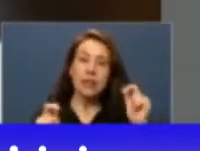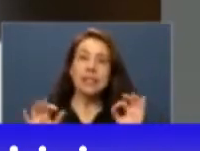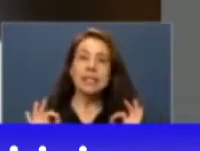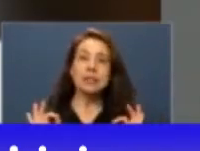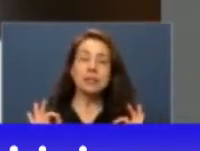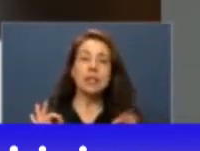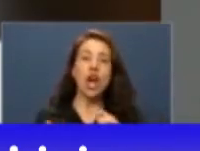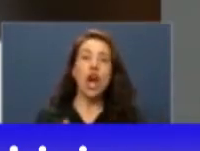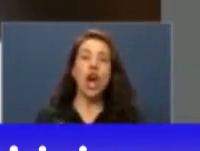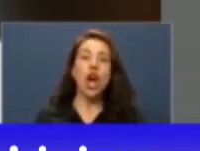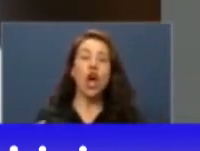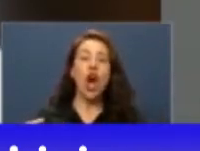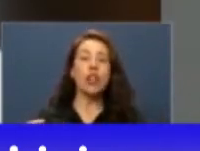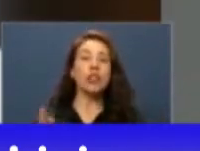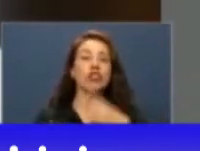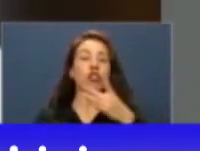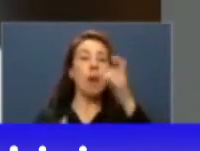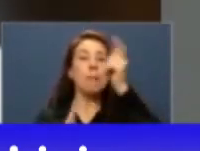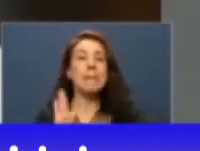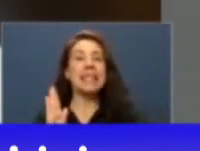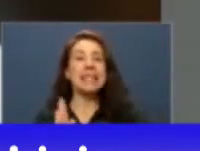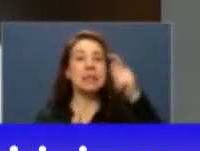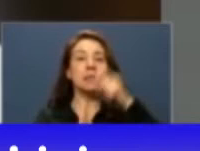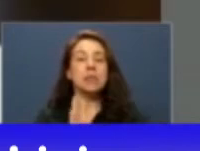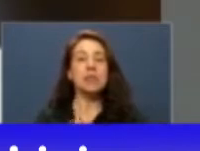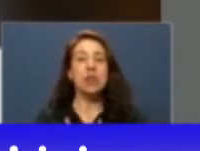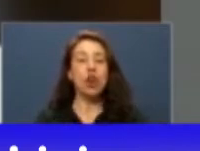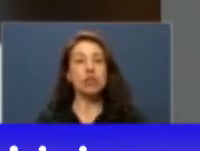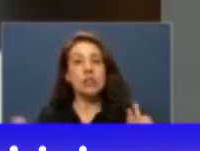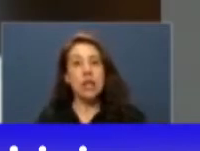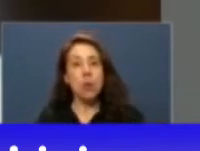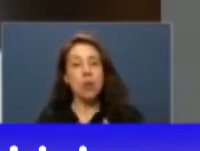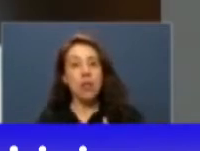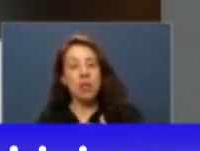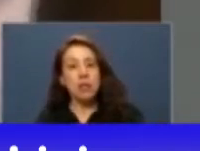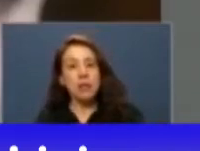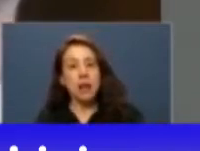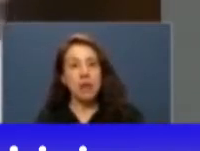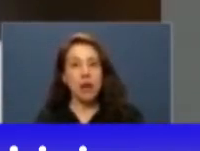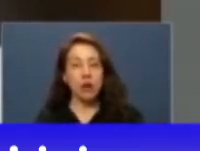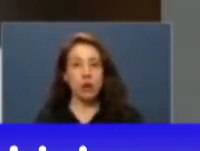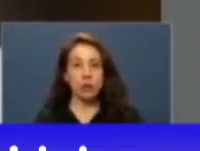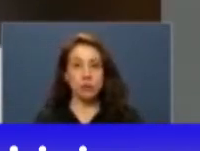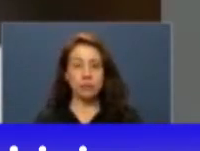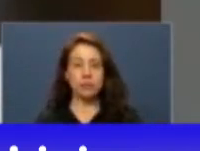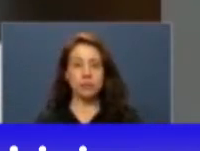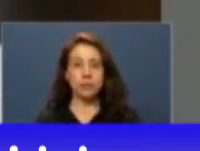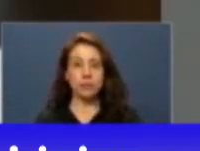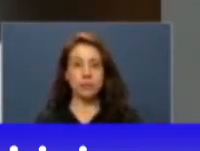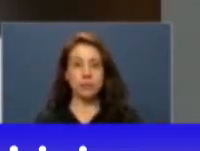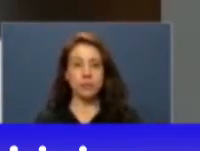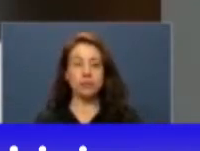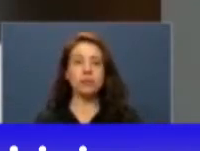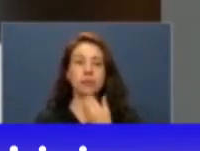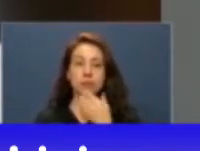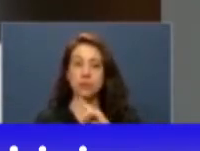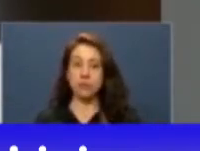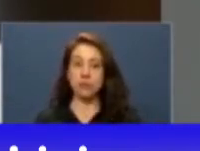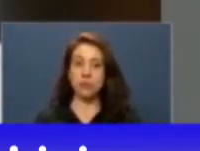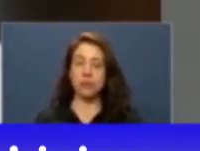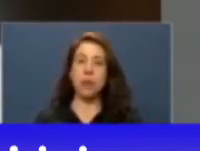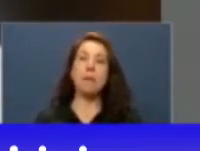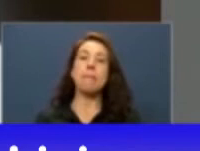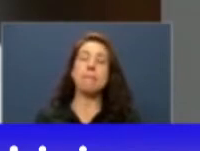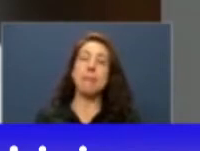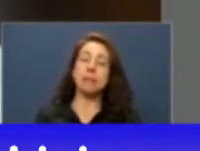con contratos mensuales generando una estabilidad laboral en dicho recinto hospitalario además la